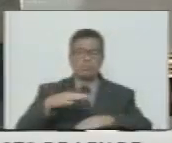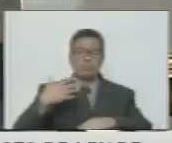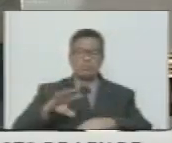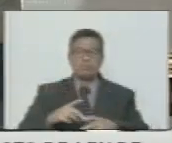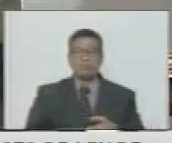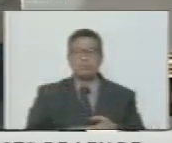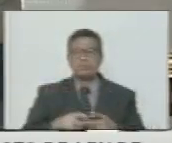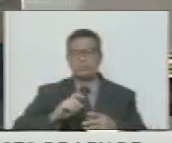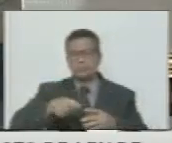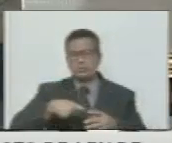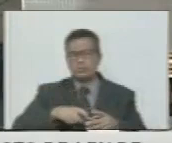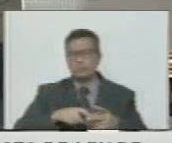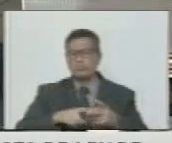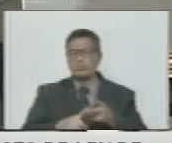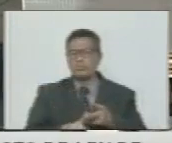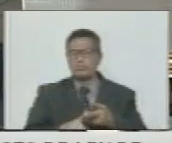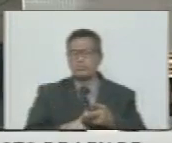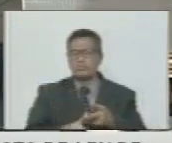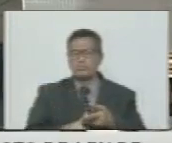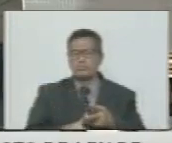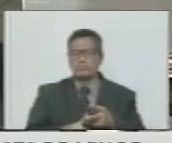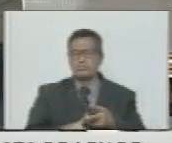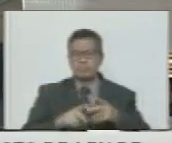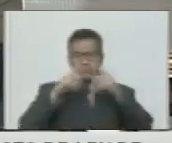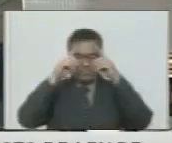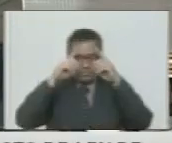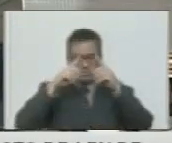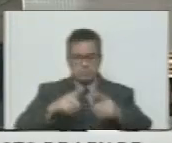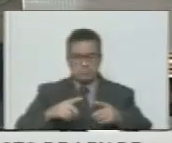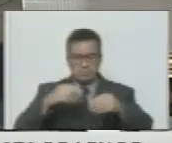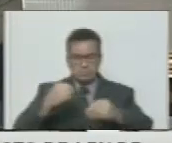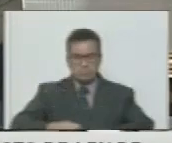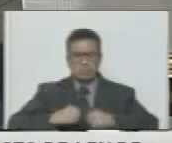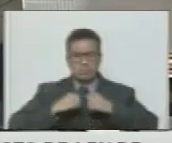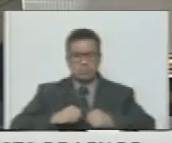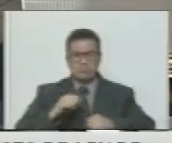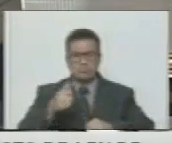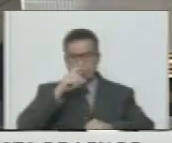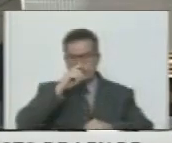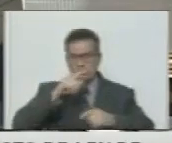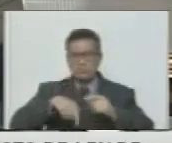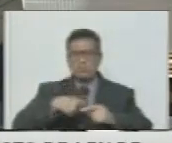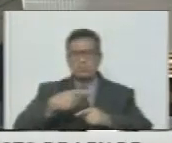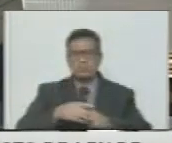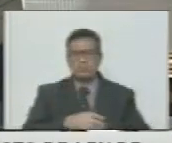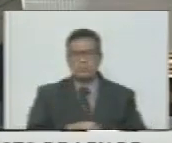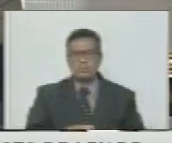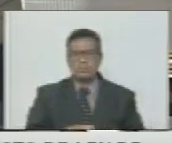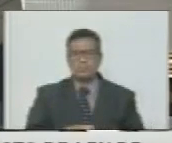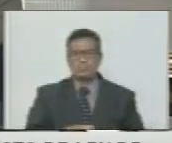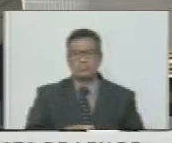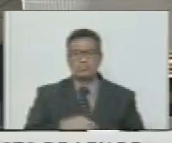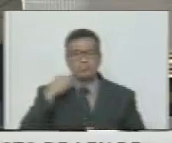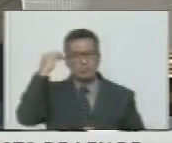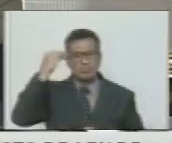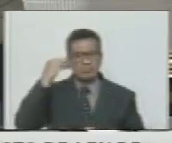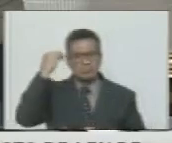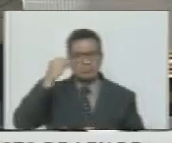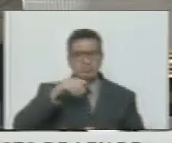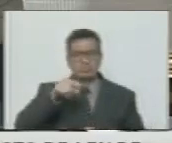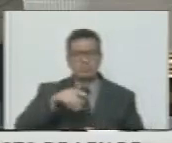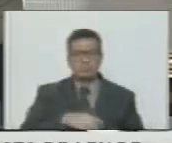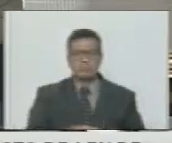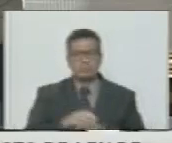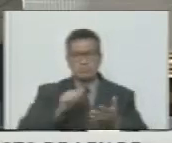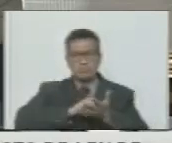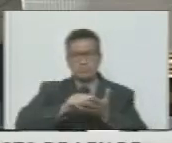graves, coma, mediante sentencia definitivamente firme durante los 10 años siguientes. En